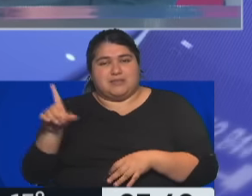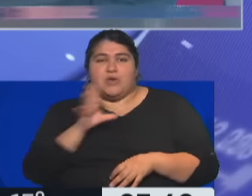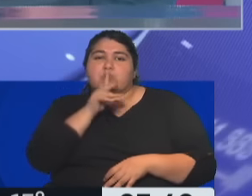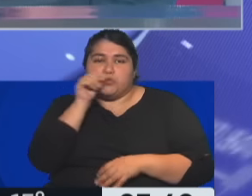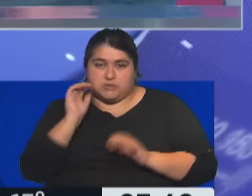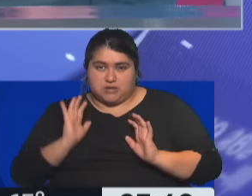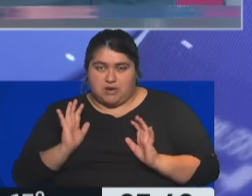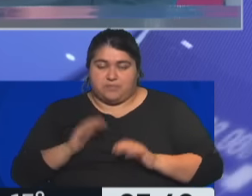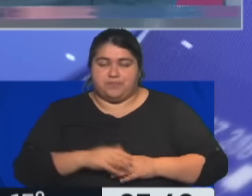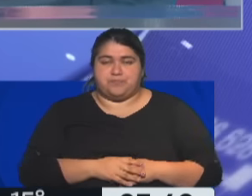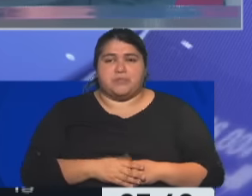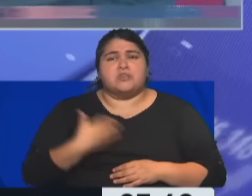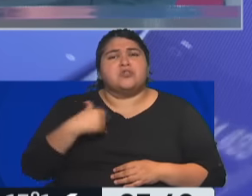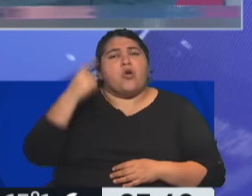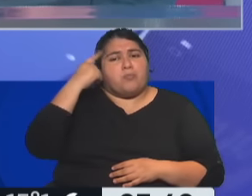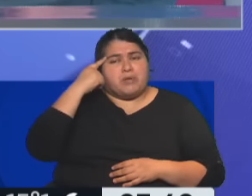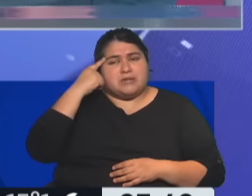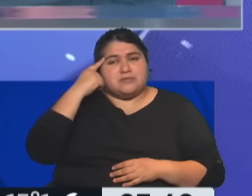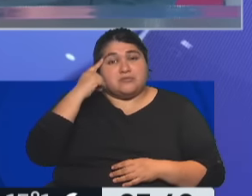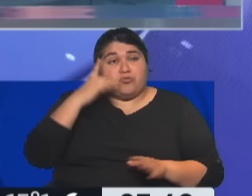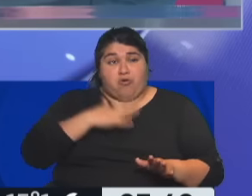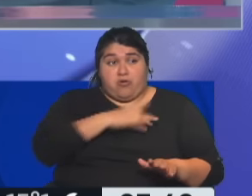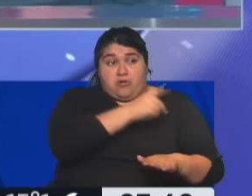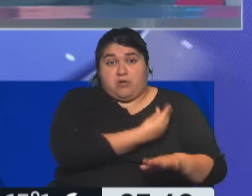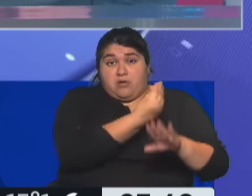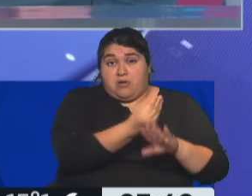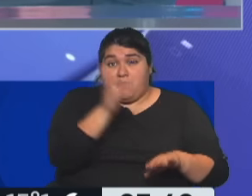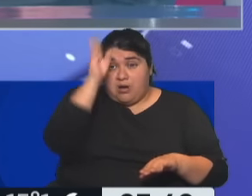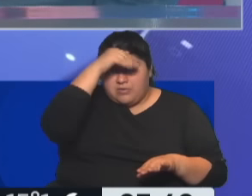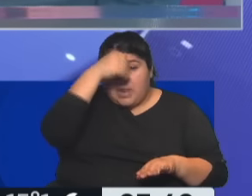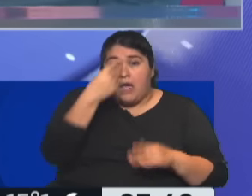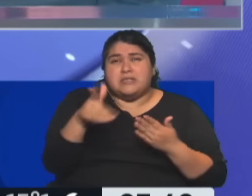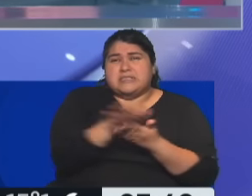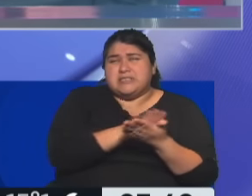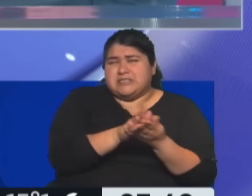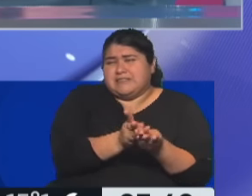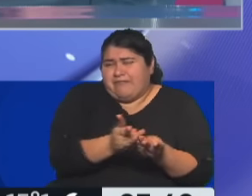Yo creo que primero se le va a hacer muy difícil a Trump cancelar en 24 horas un conflicto.